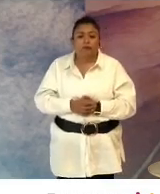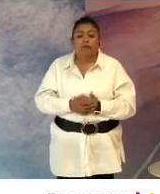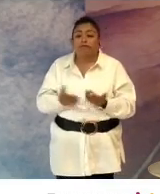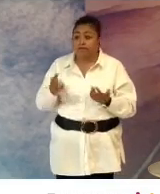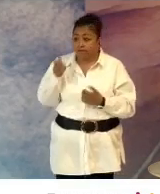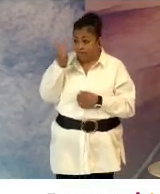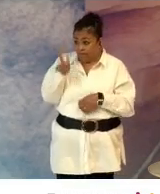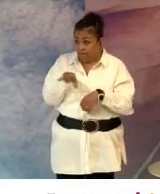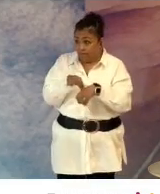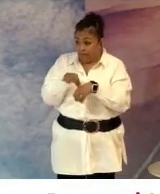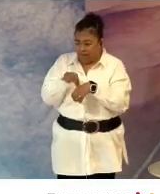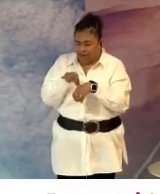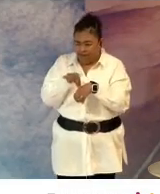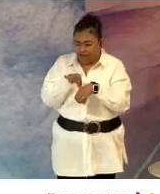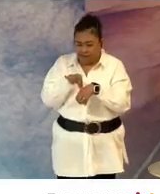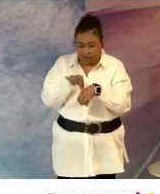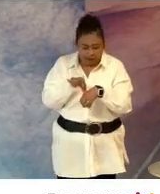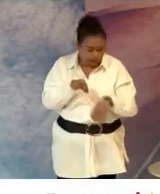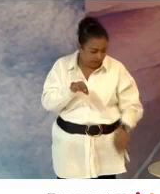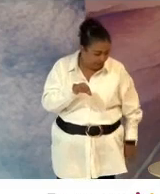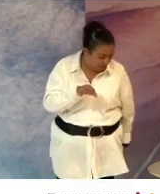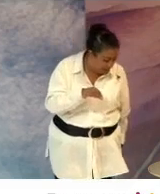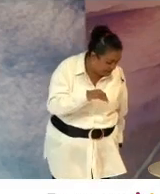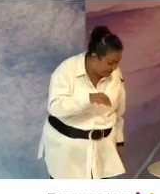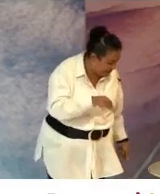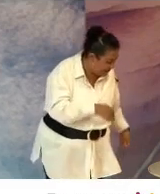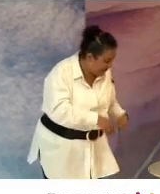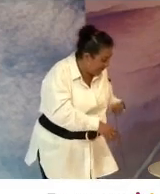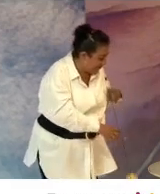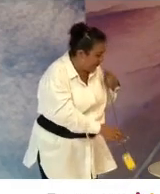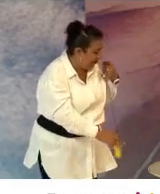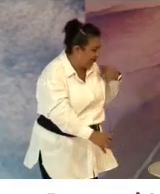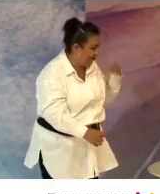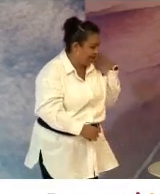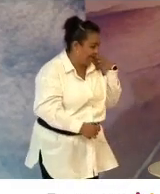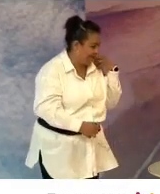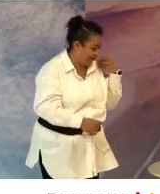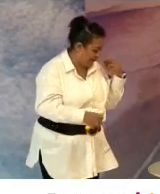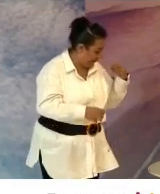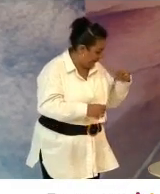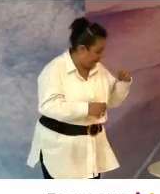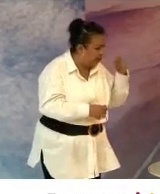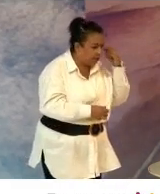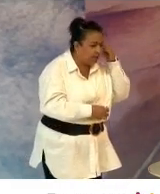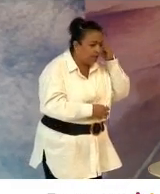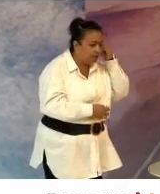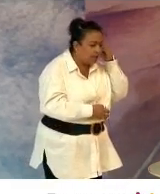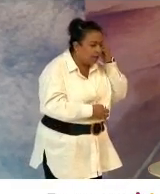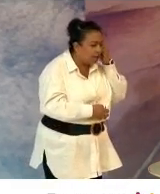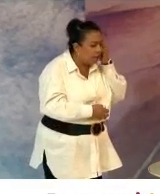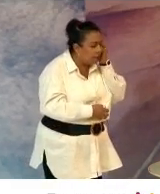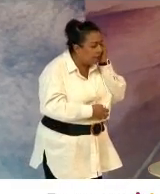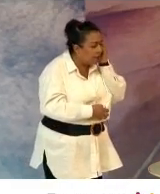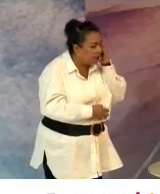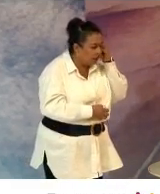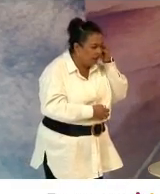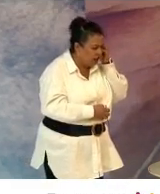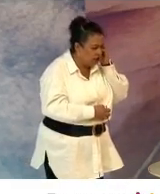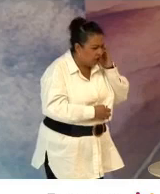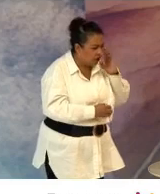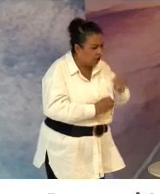de las realidades que dan forma a nuestros ambientes en el futuro. Y